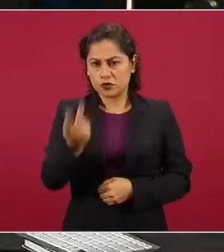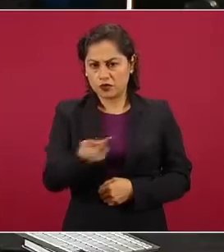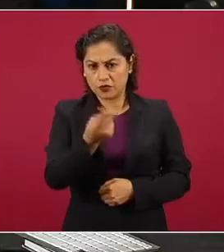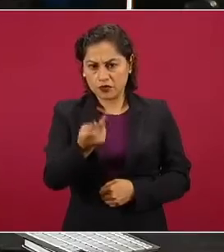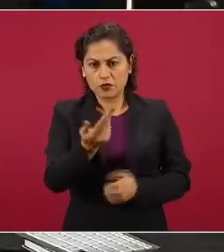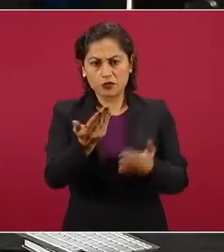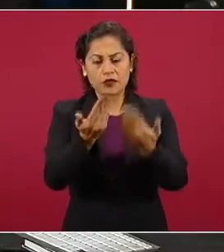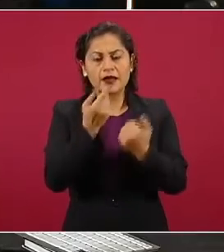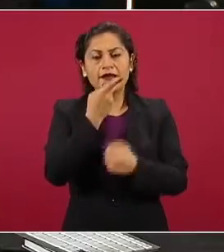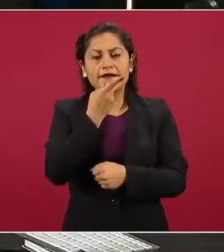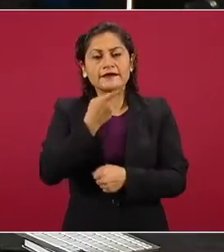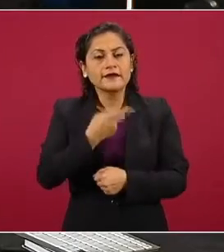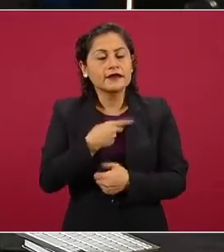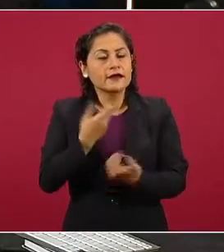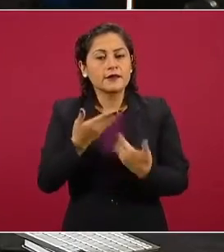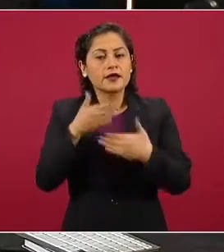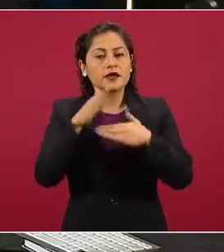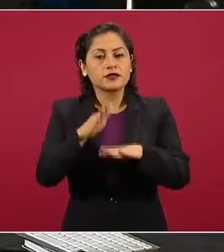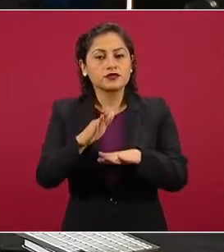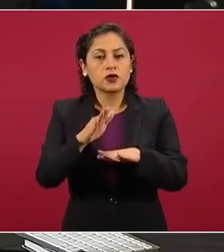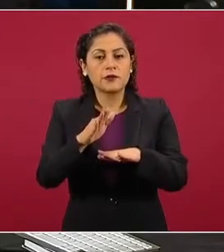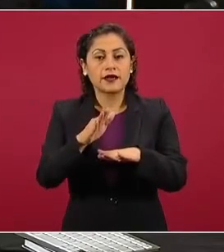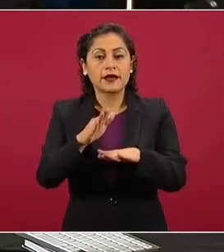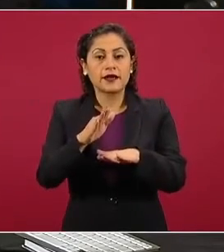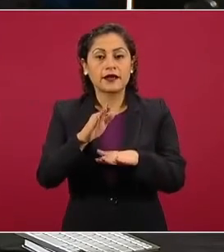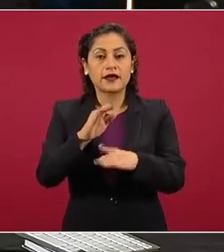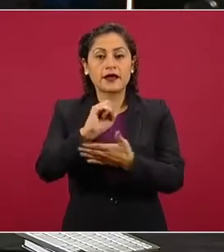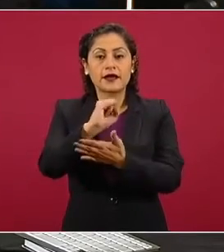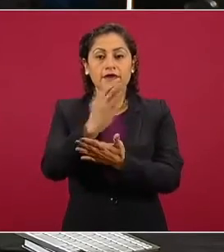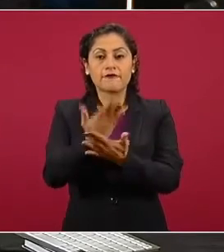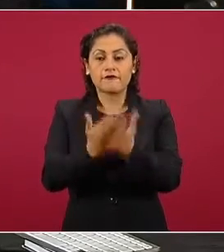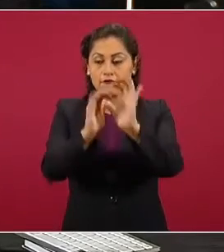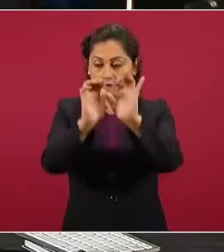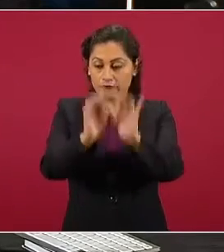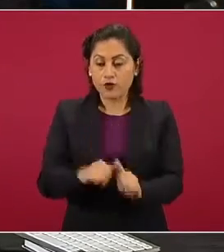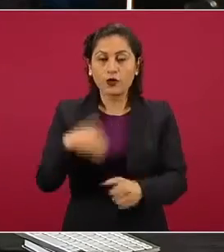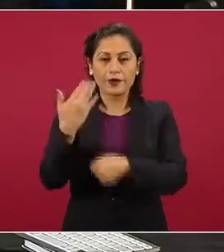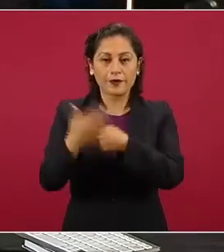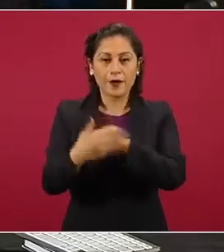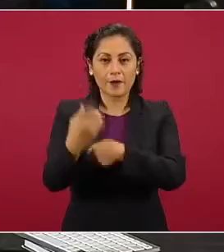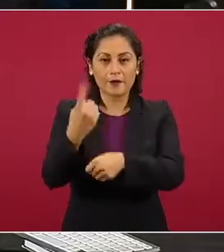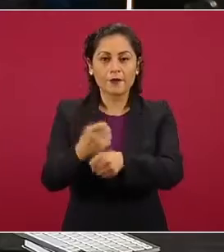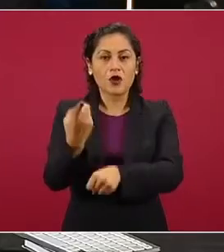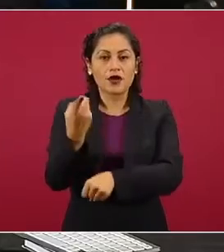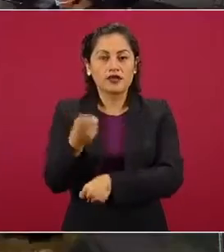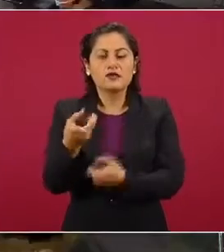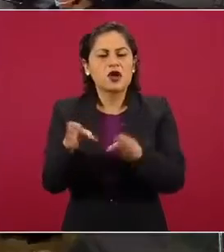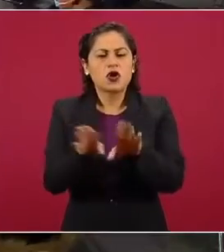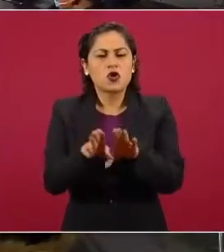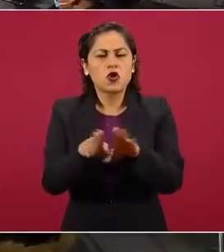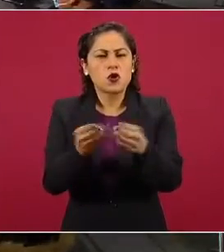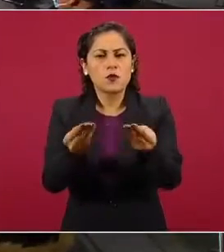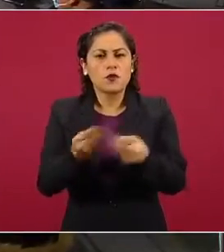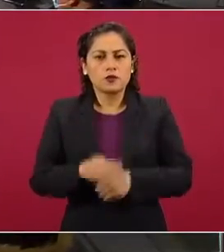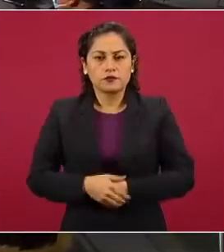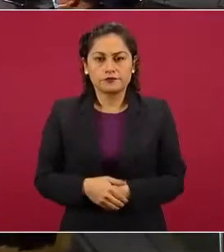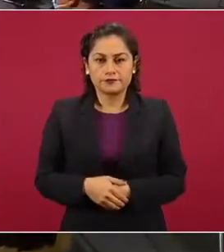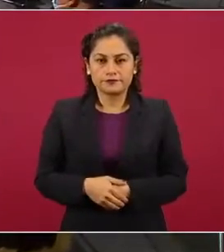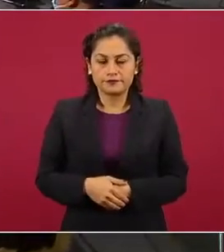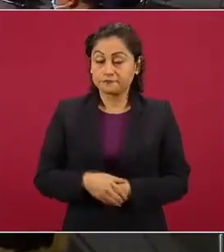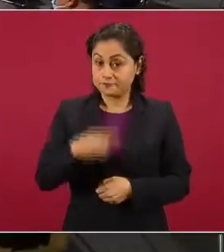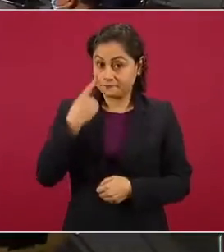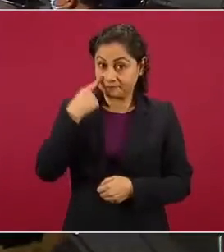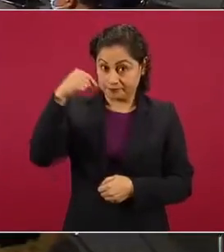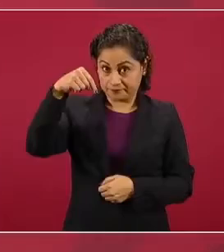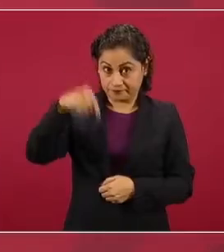algunos pormenores sobre su informe ahora el 1 de diciembre. ¿Cómo va a ser el formato? Va a ser aquí,